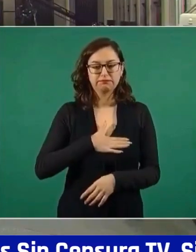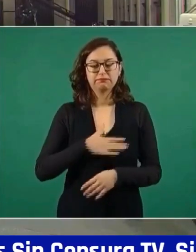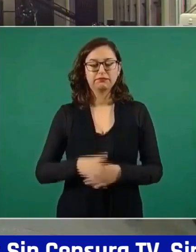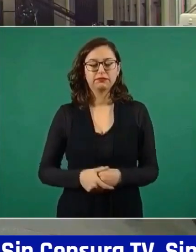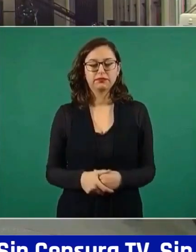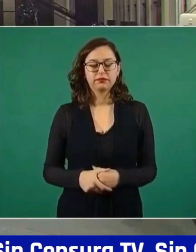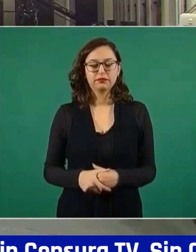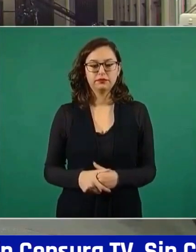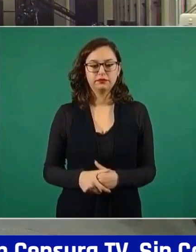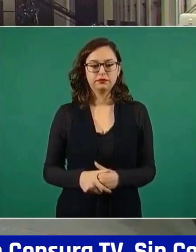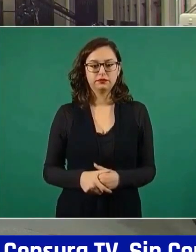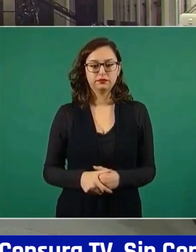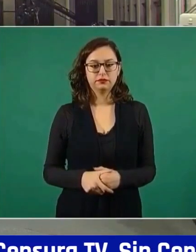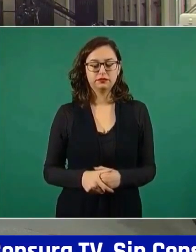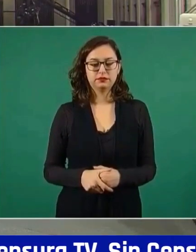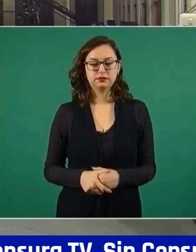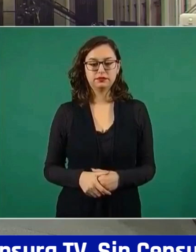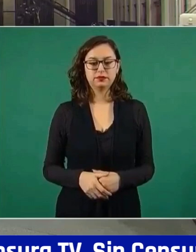Gracias, presidente.